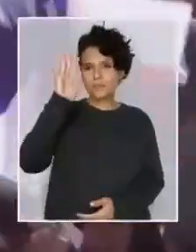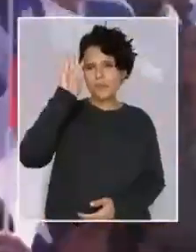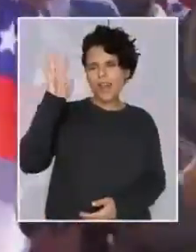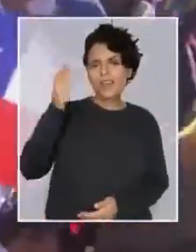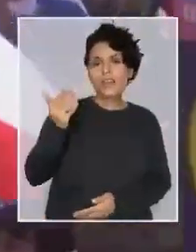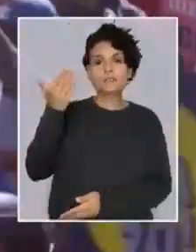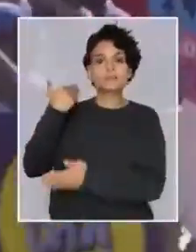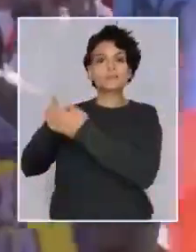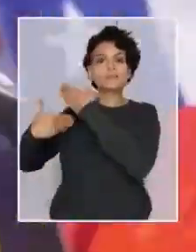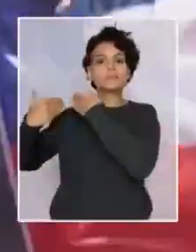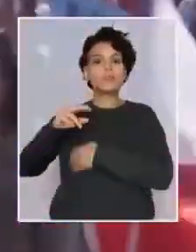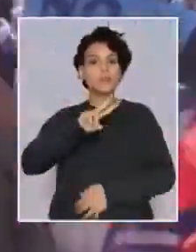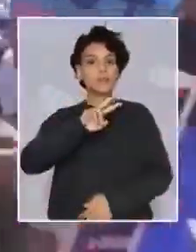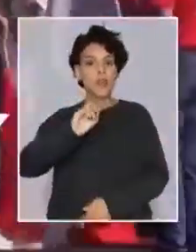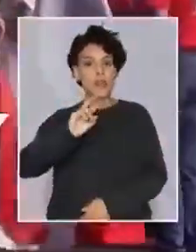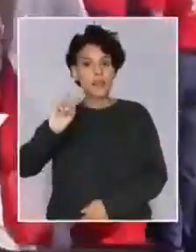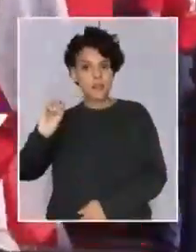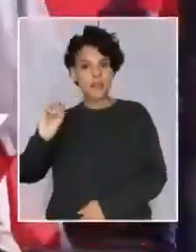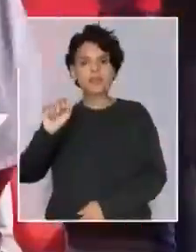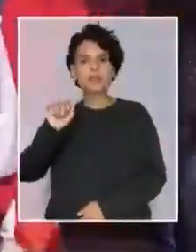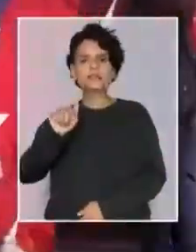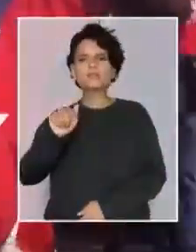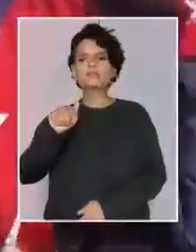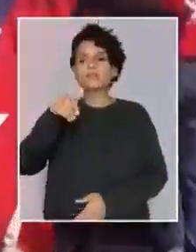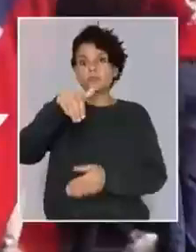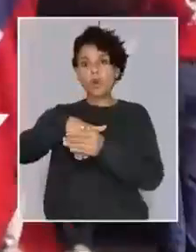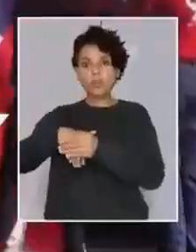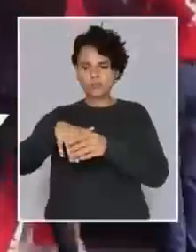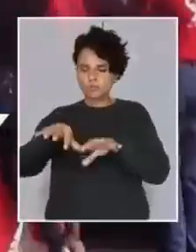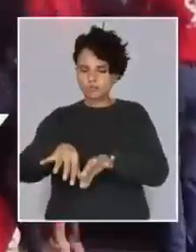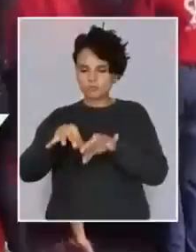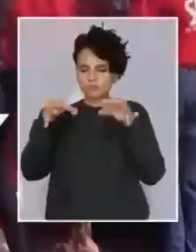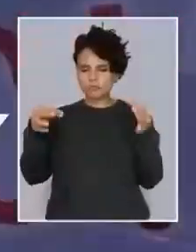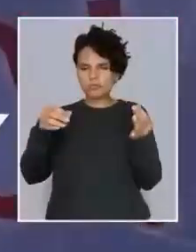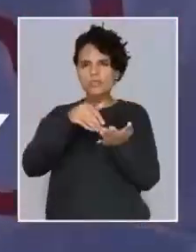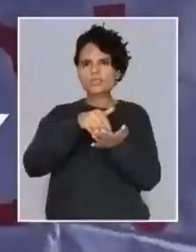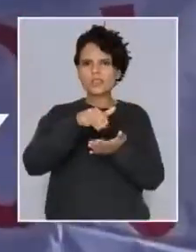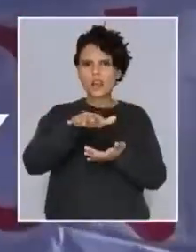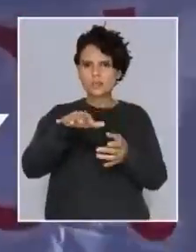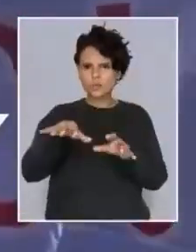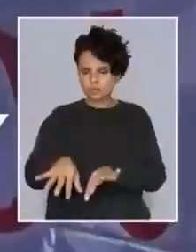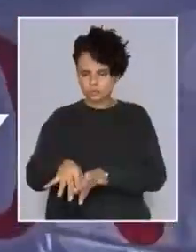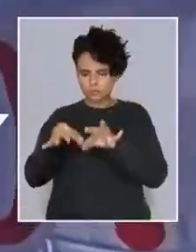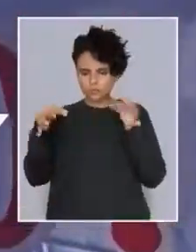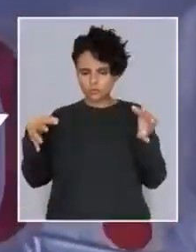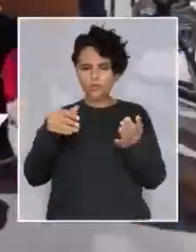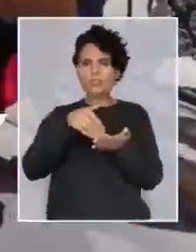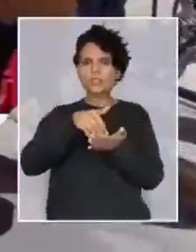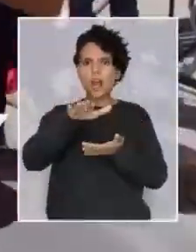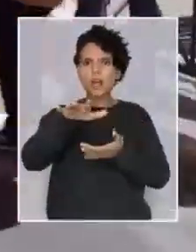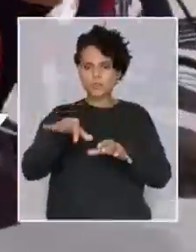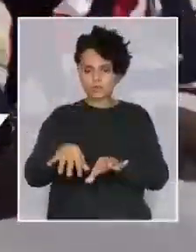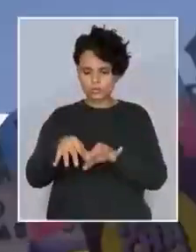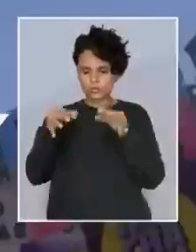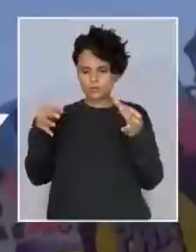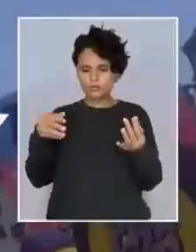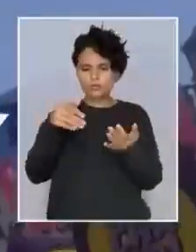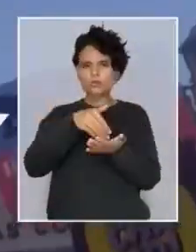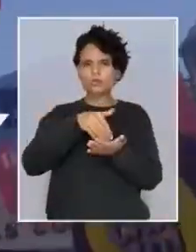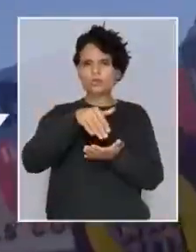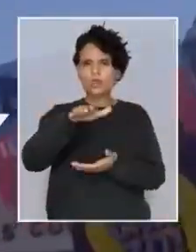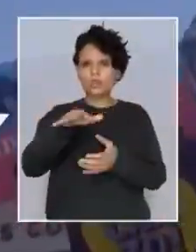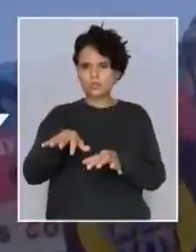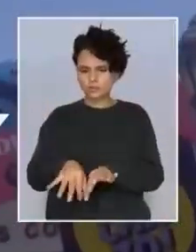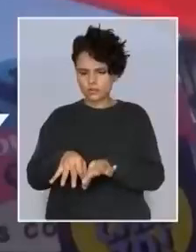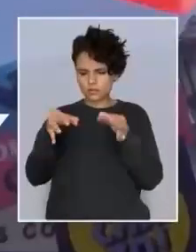Imagínate que es de nuevo el 2020, que empiezan los recuentos y escuchas. Rechazo. Rechazo.